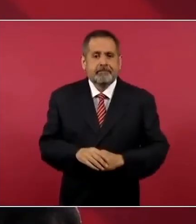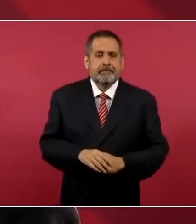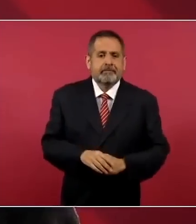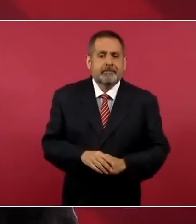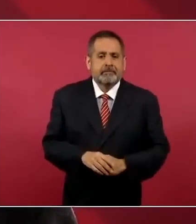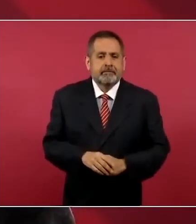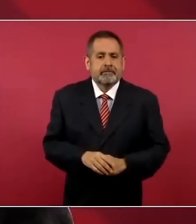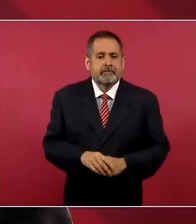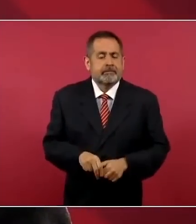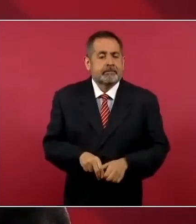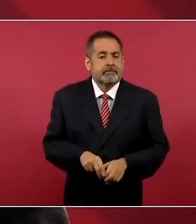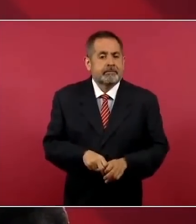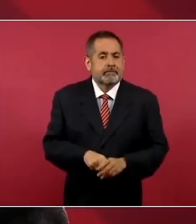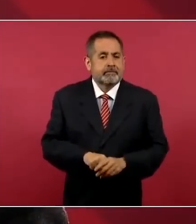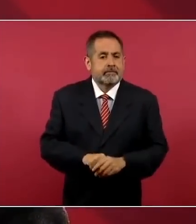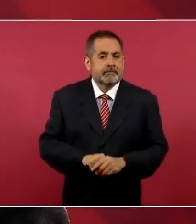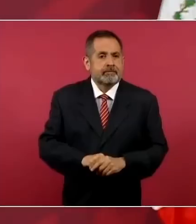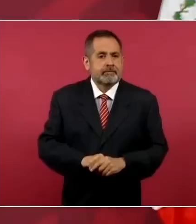cuando dio a conocer